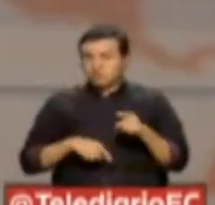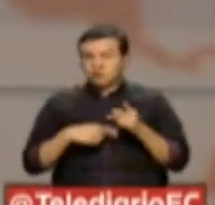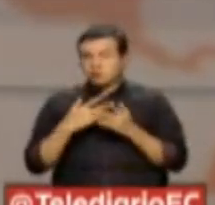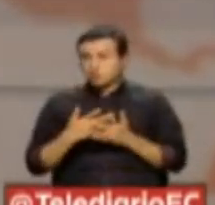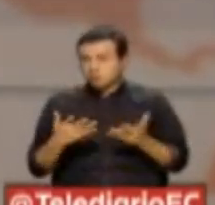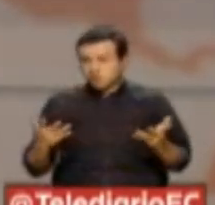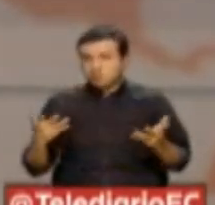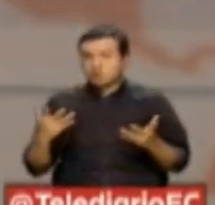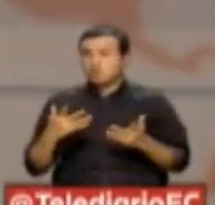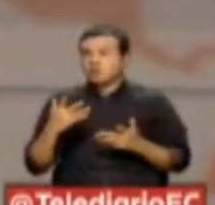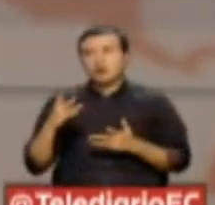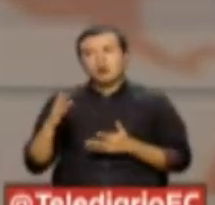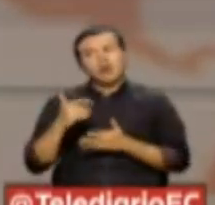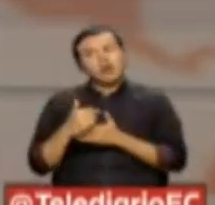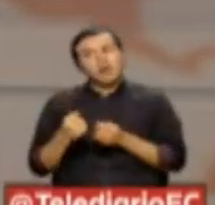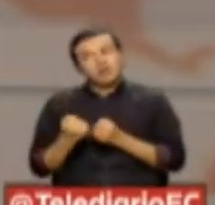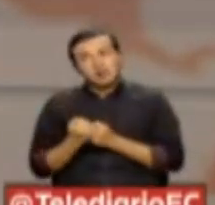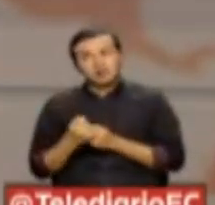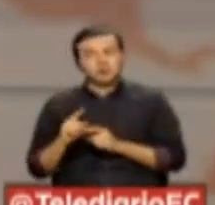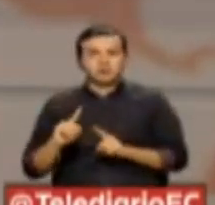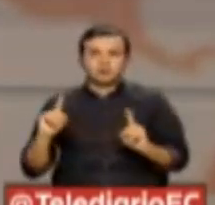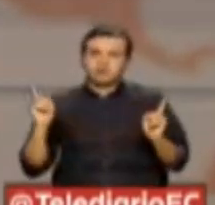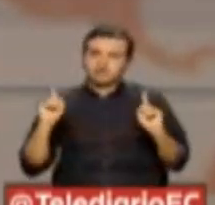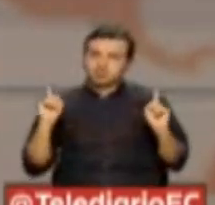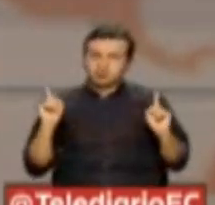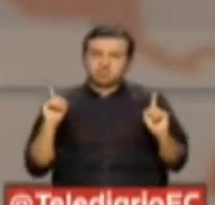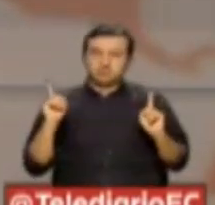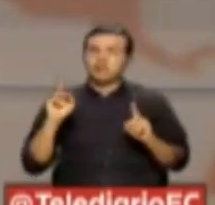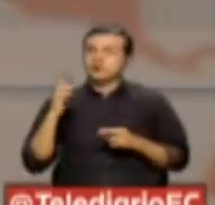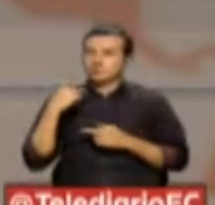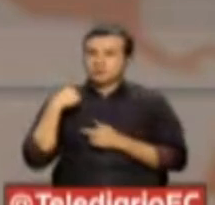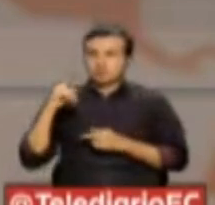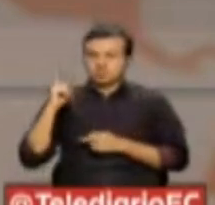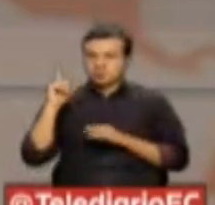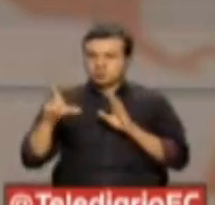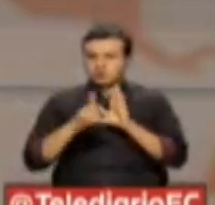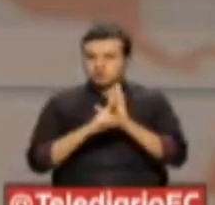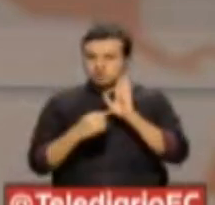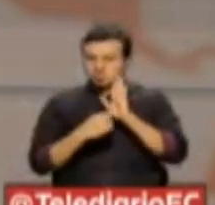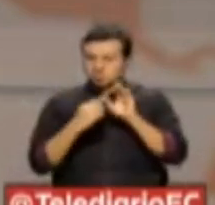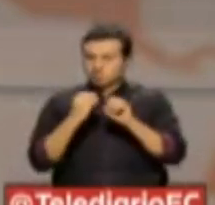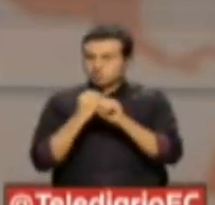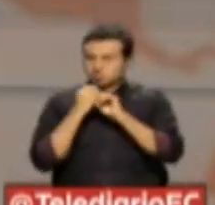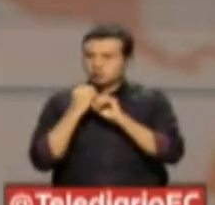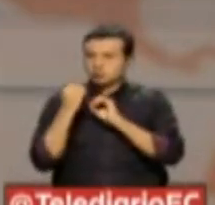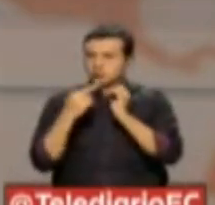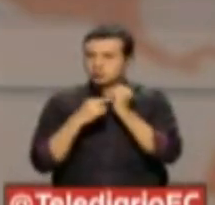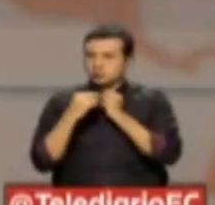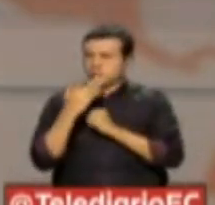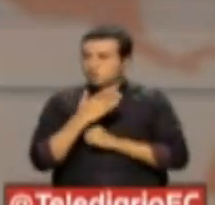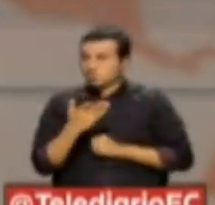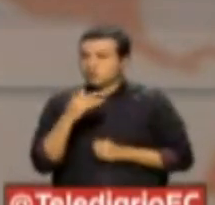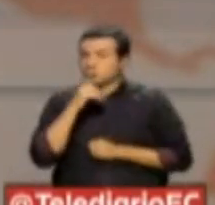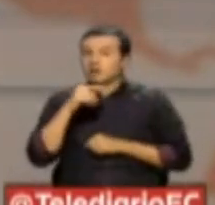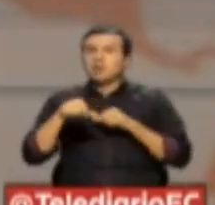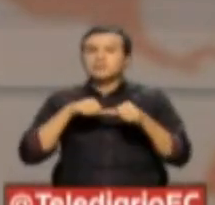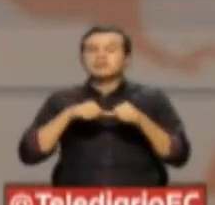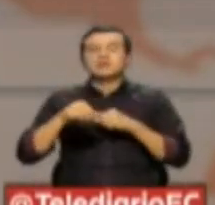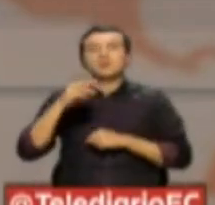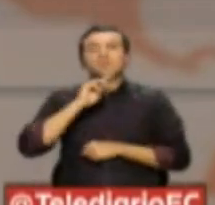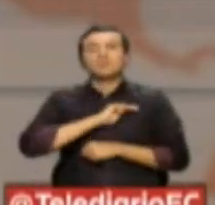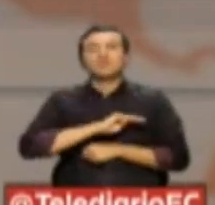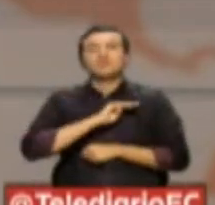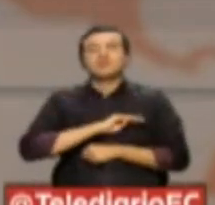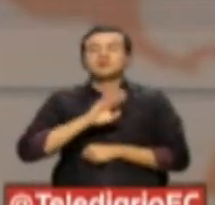mismo es dar haciendo las cosas porque aquello le compete según la ley y por los recursos disponibles a la administración municipal